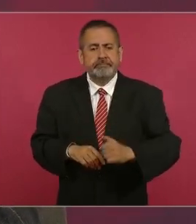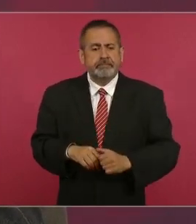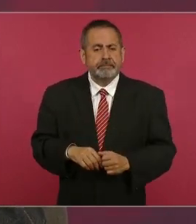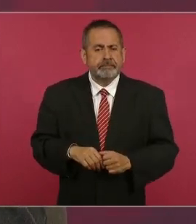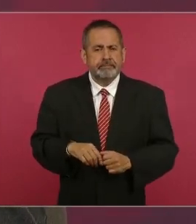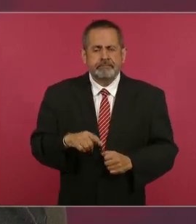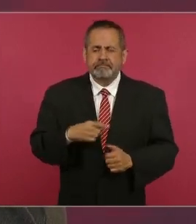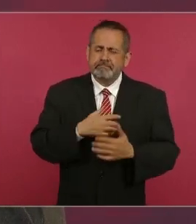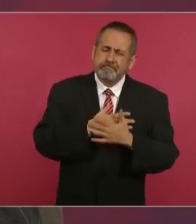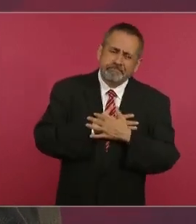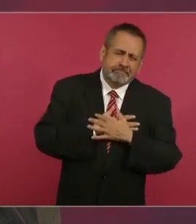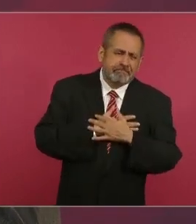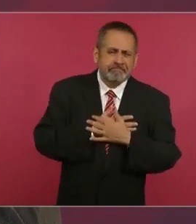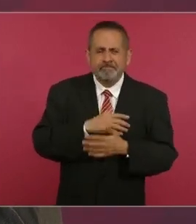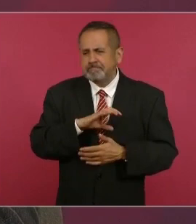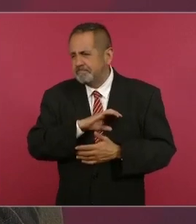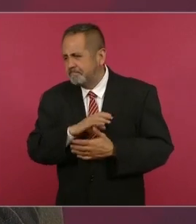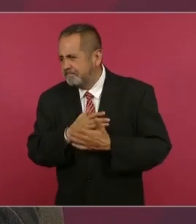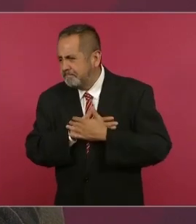amoroso